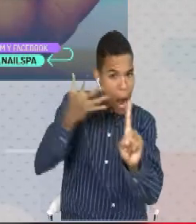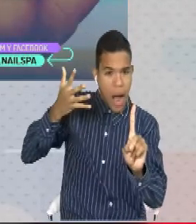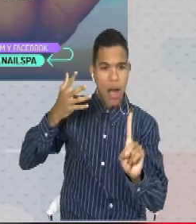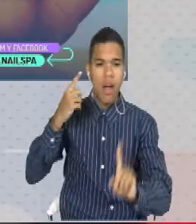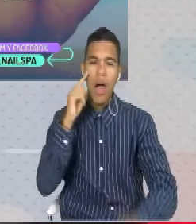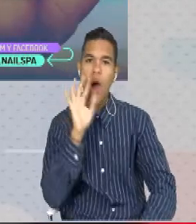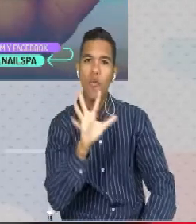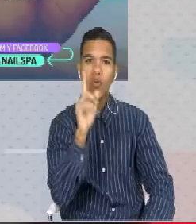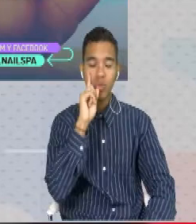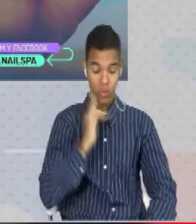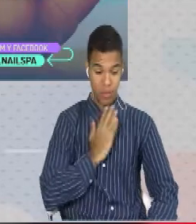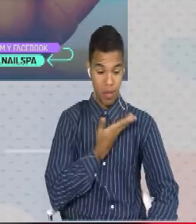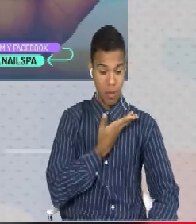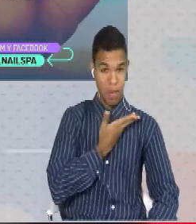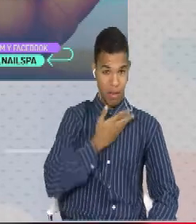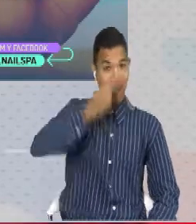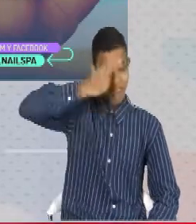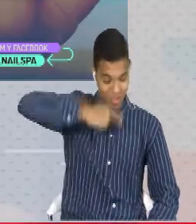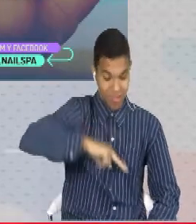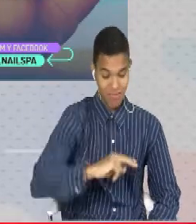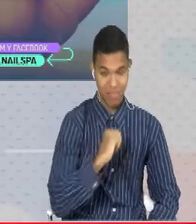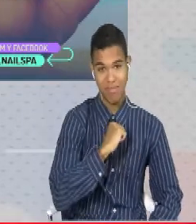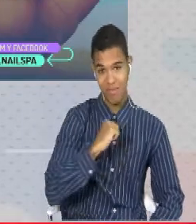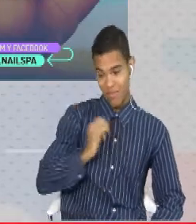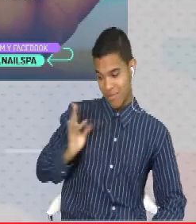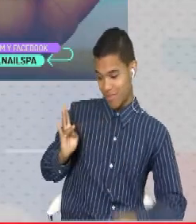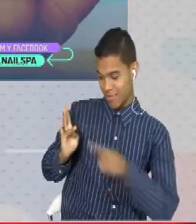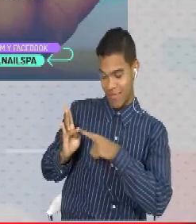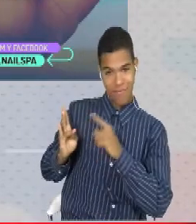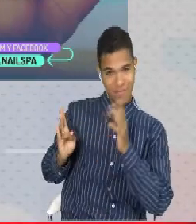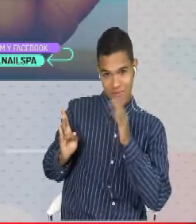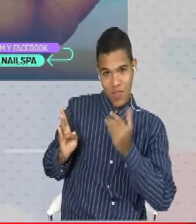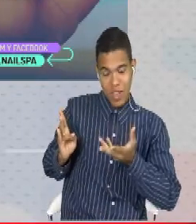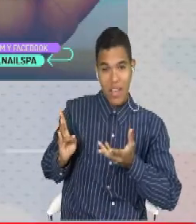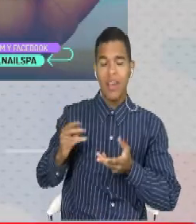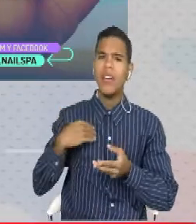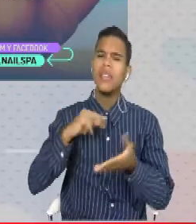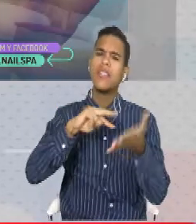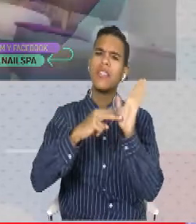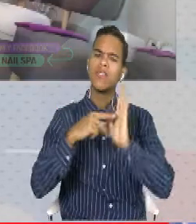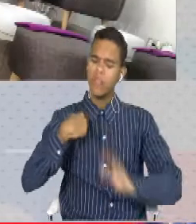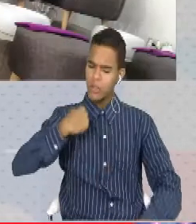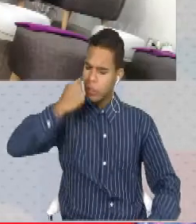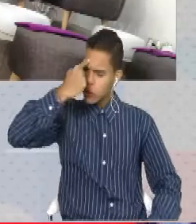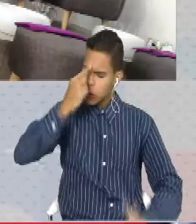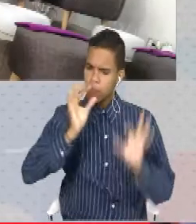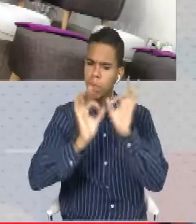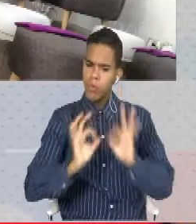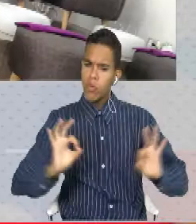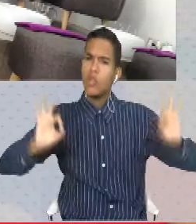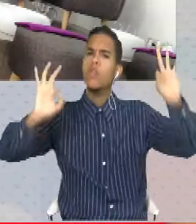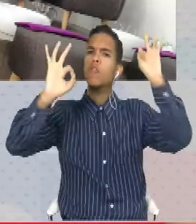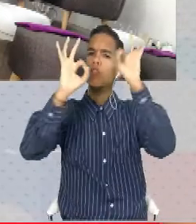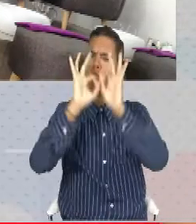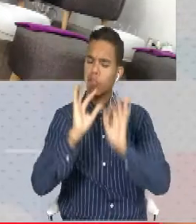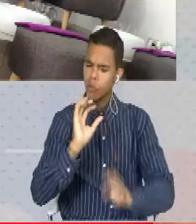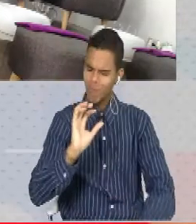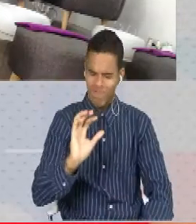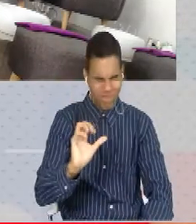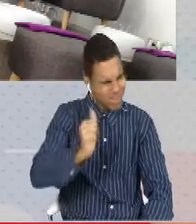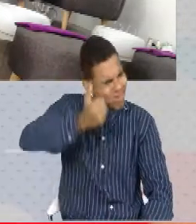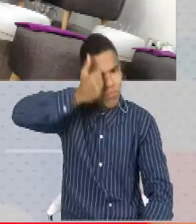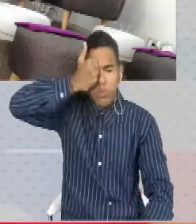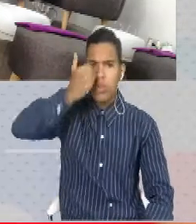son pues cabezas de hogar es muy importante y significativo, porque pues siempre las madres cabezas de hogar tienen